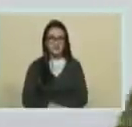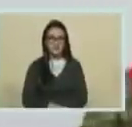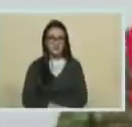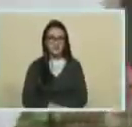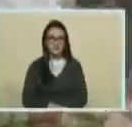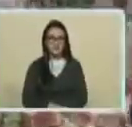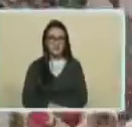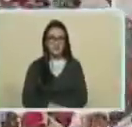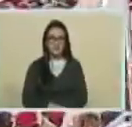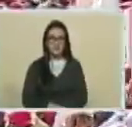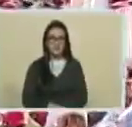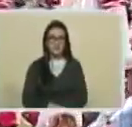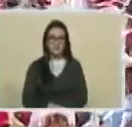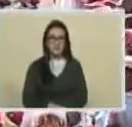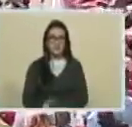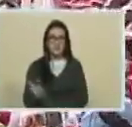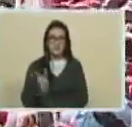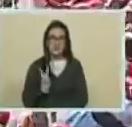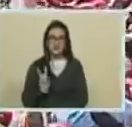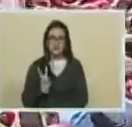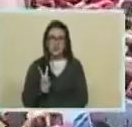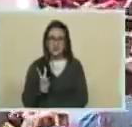De la Venezuela criptoactiva.